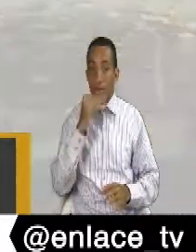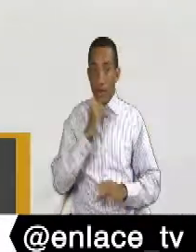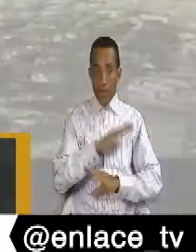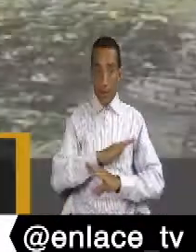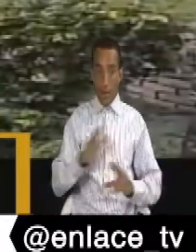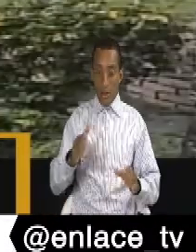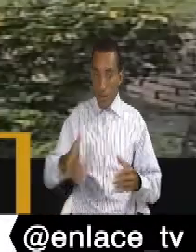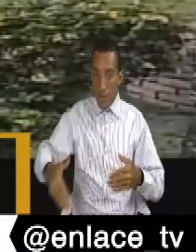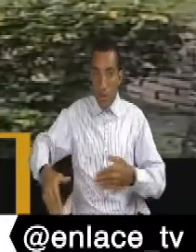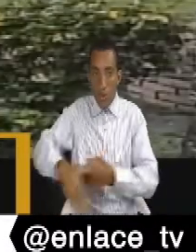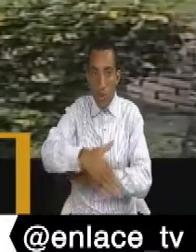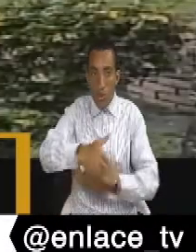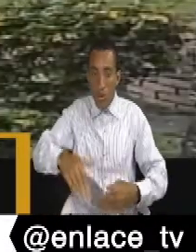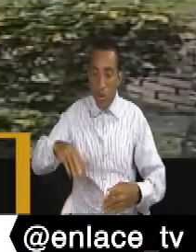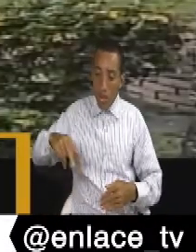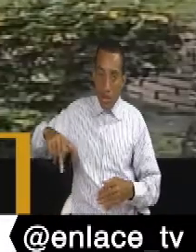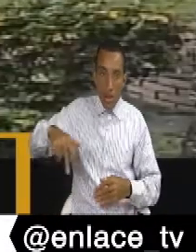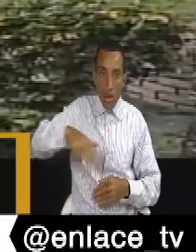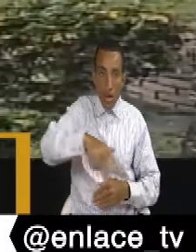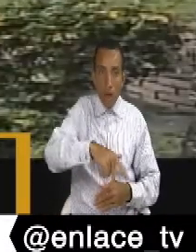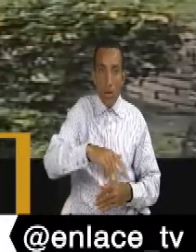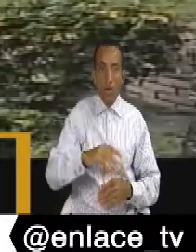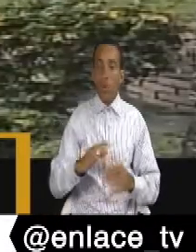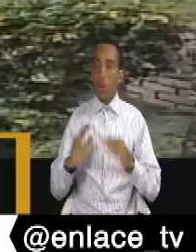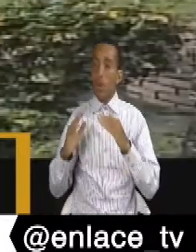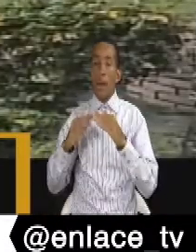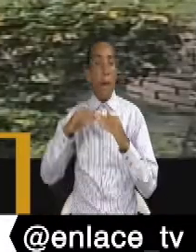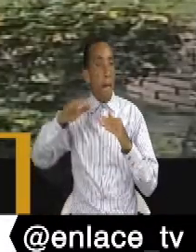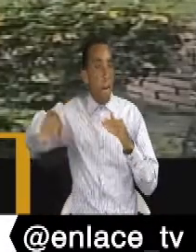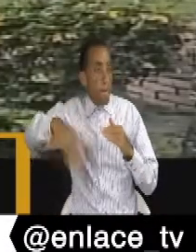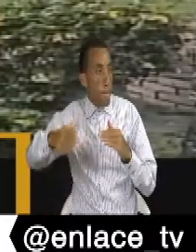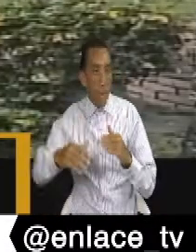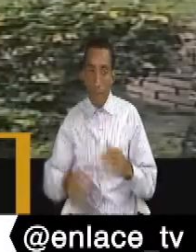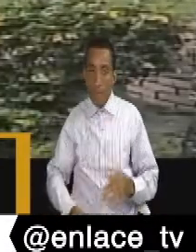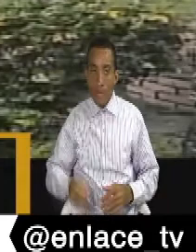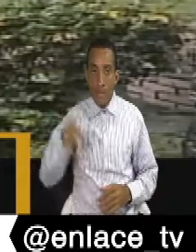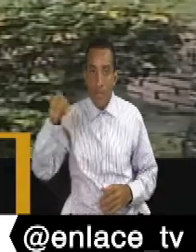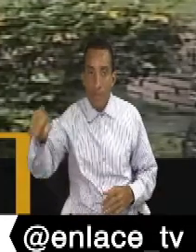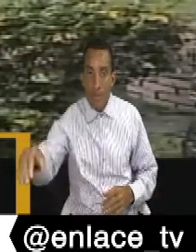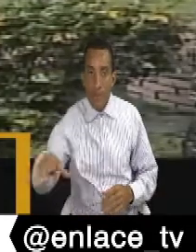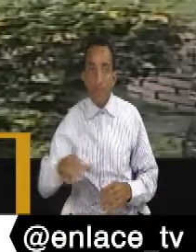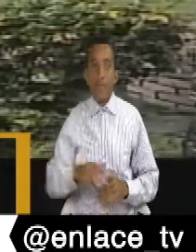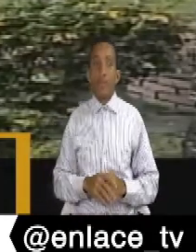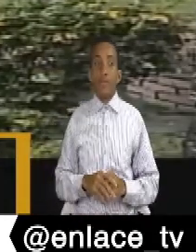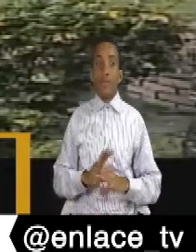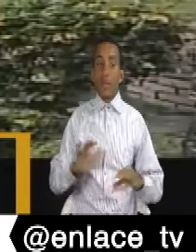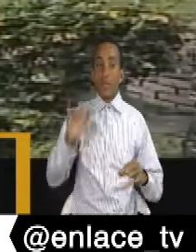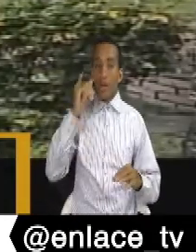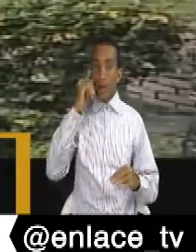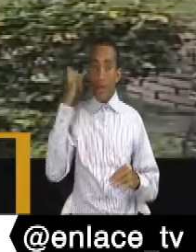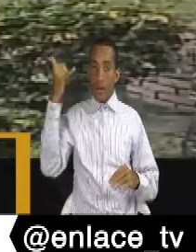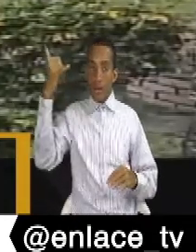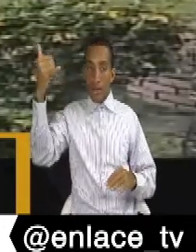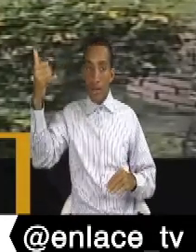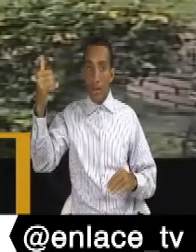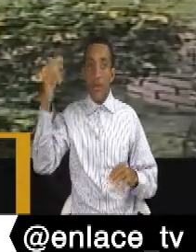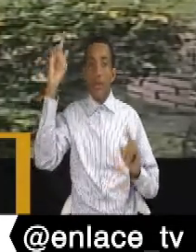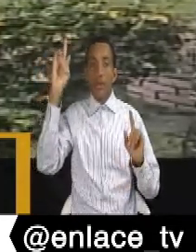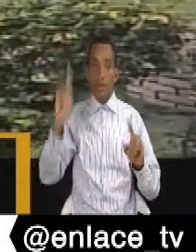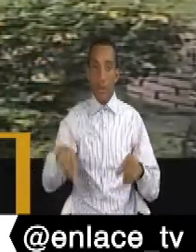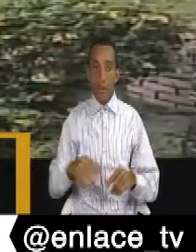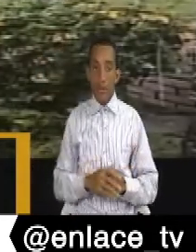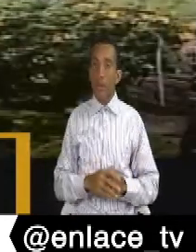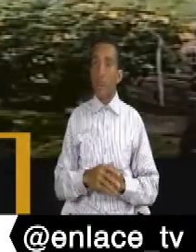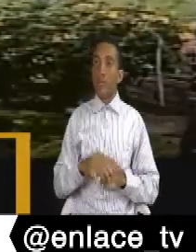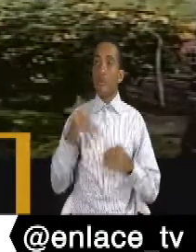andén, humedal, separador, rumbón o lote que les parezca apropiado, y tengan cuidado, porque no solo estas cámaras, sino las ubicadas en diferentes puntos de la